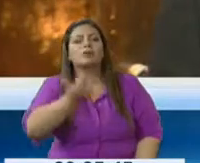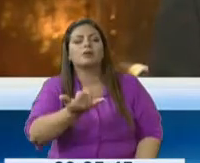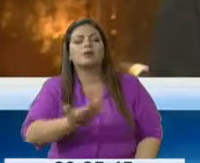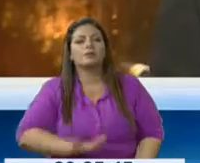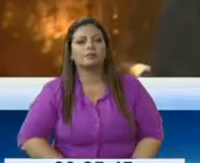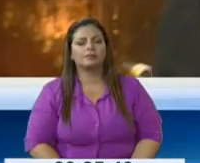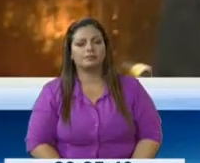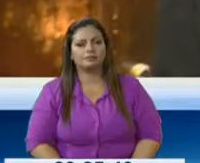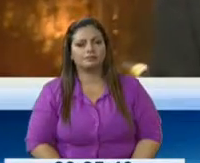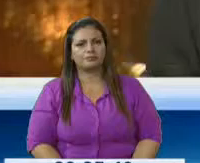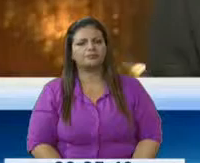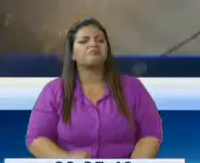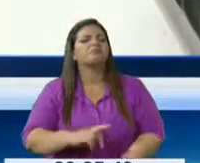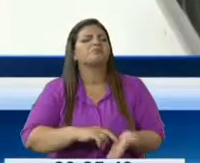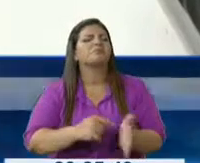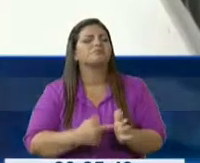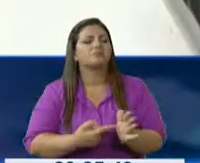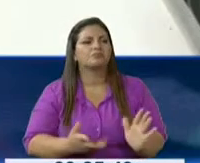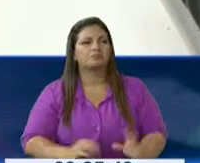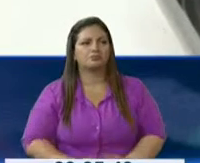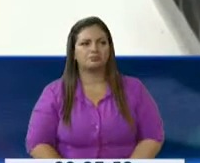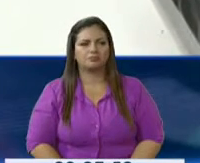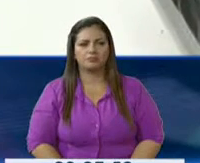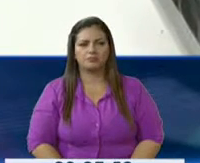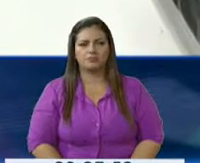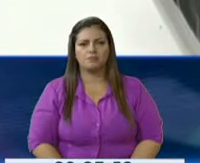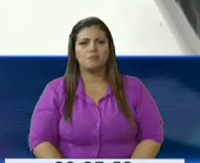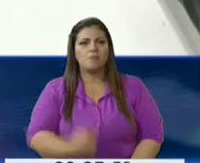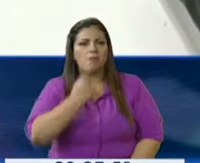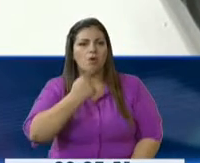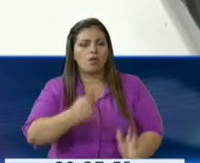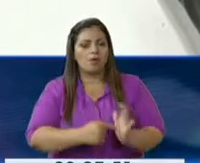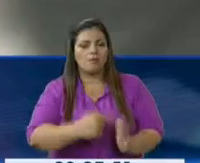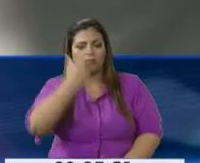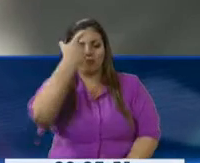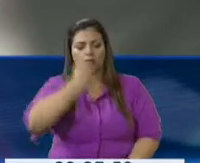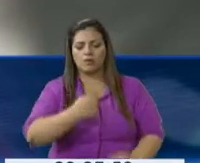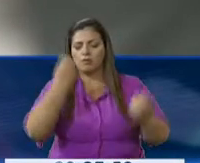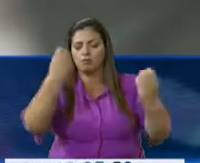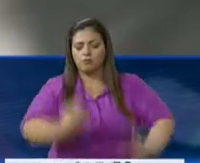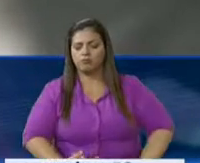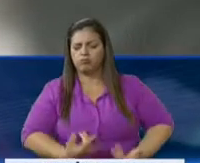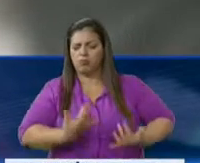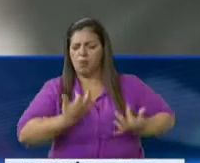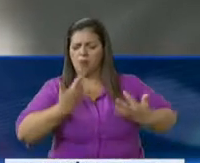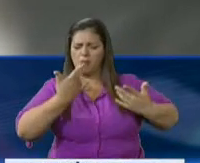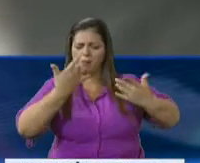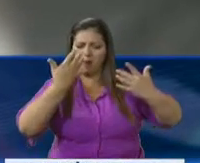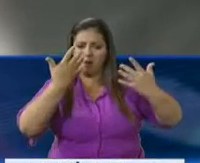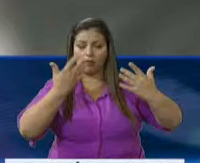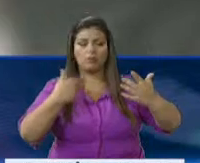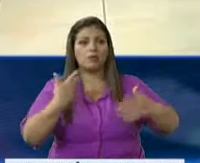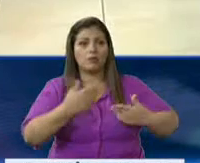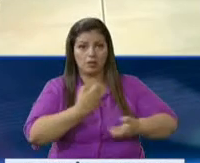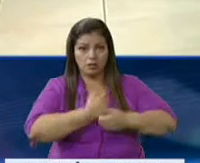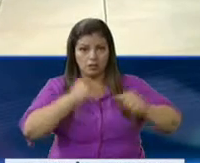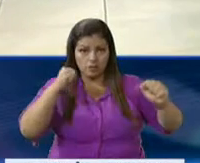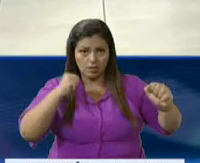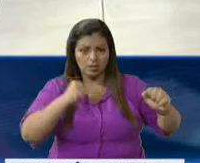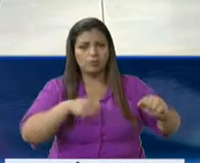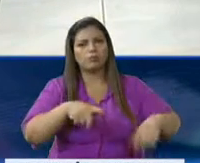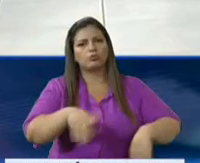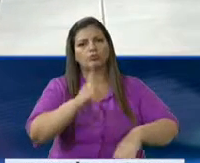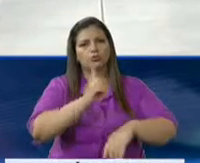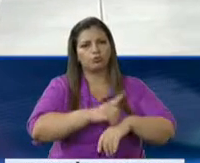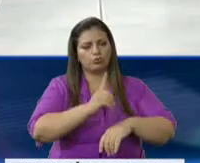Esto implica, digamos, si llega a sobrevivir el paciente, el ser sometido a muchísimos procedimientos